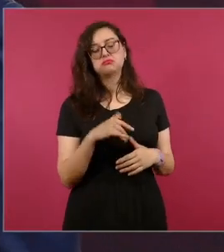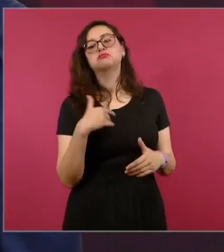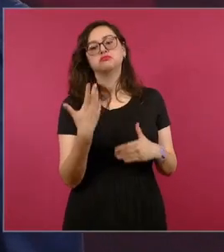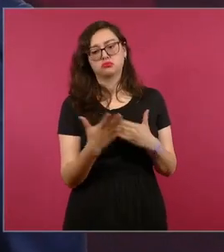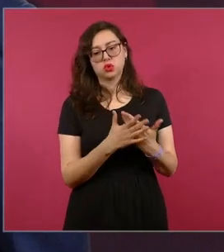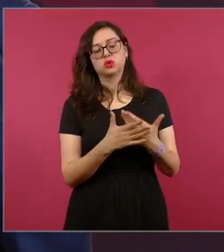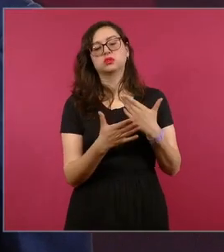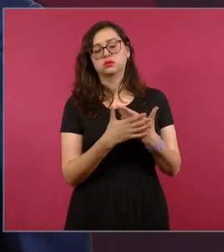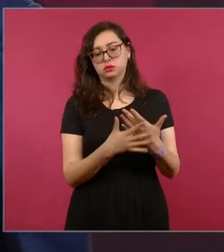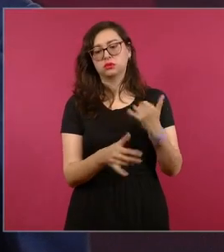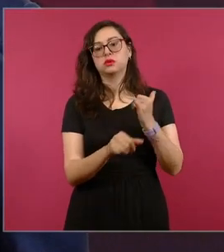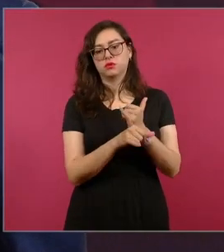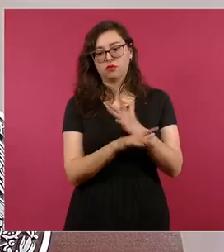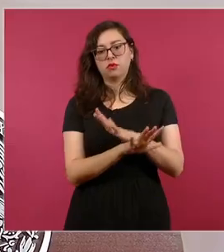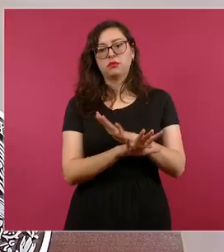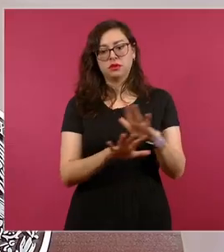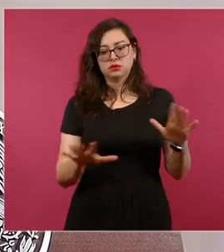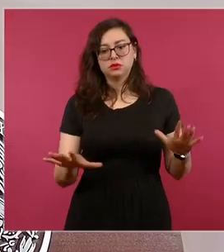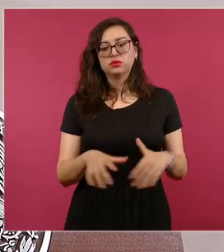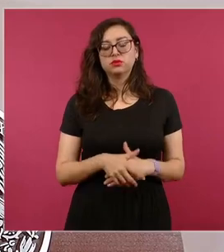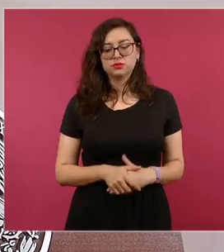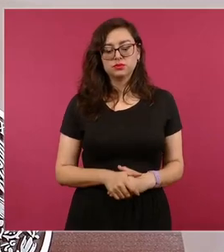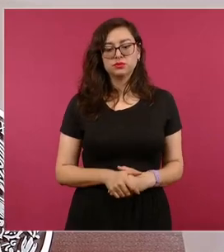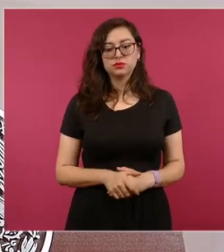más adelante sobre esto.